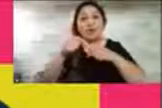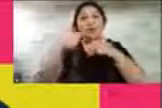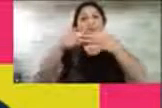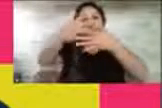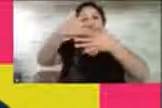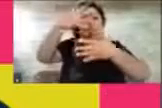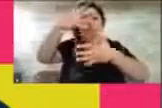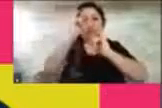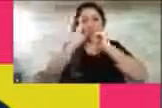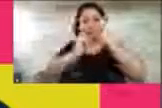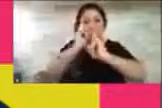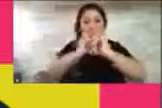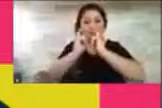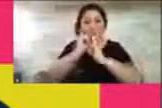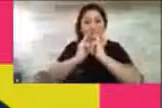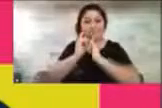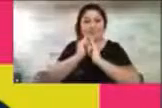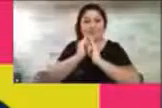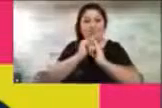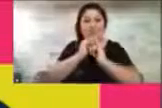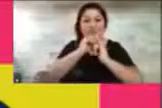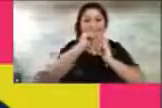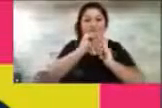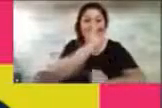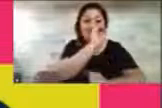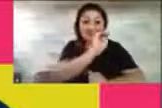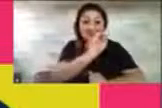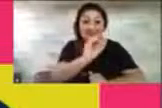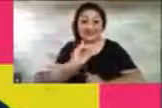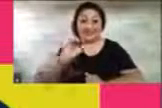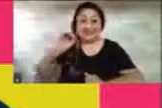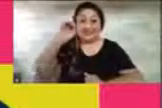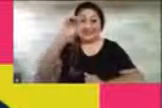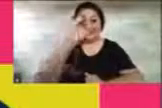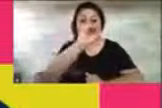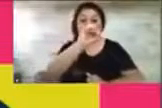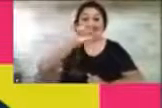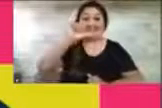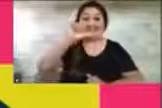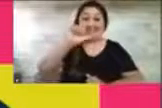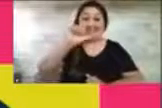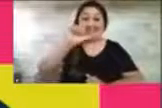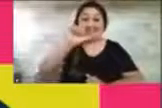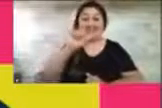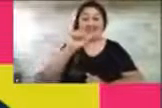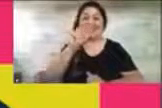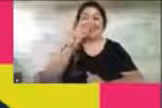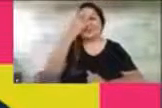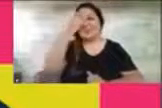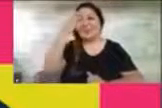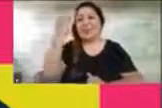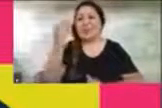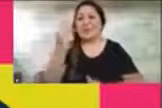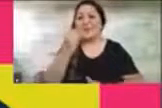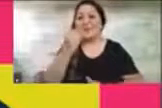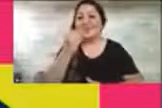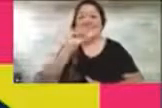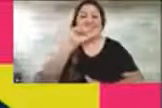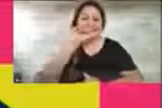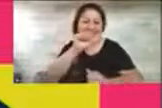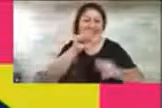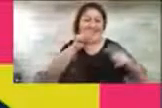través de estas 66 en haití fue la palabra pero podemos seguir seis secciones